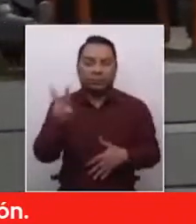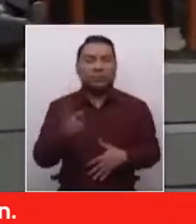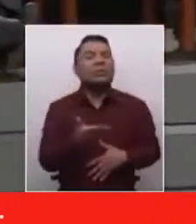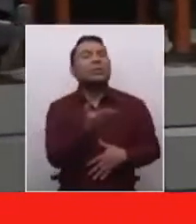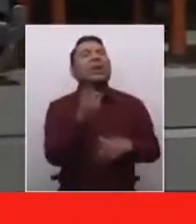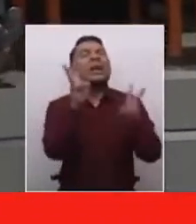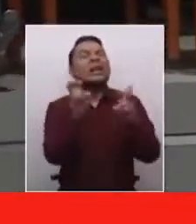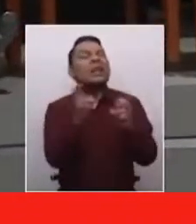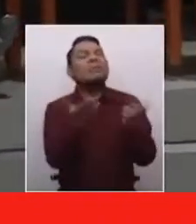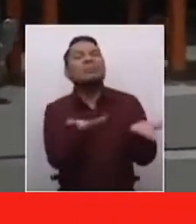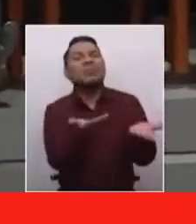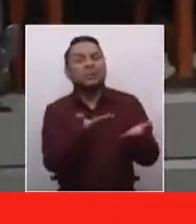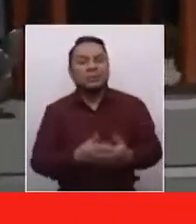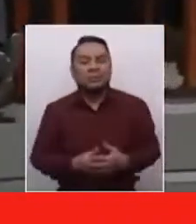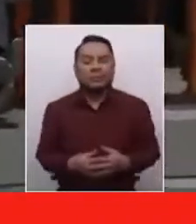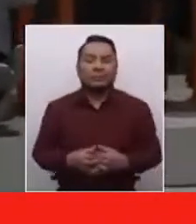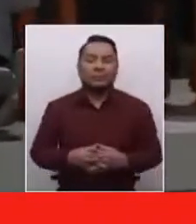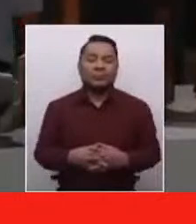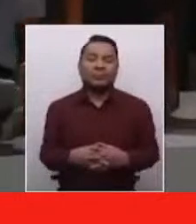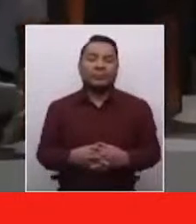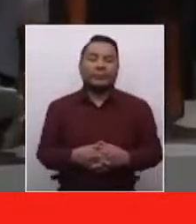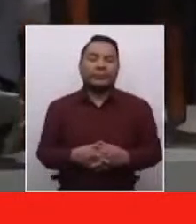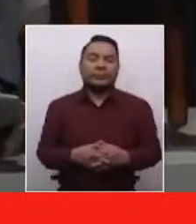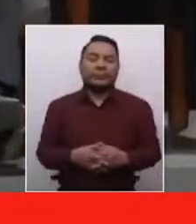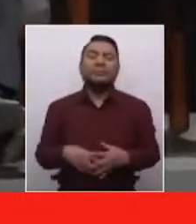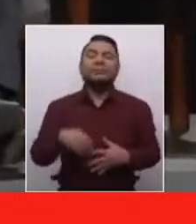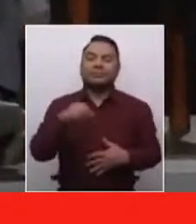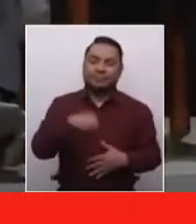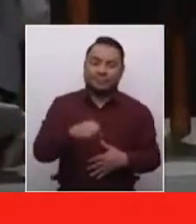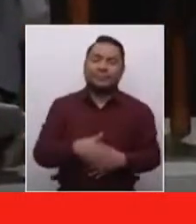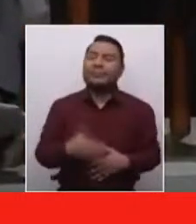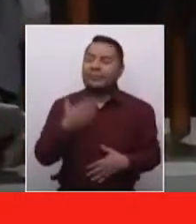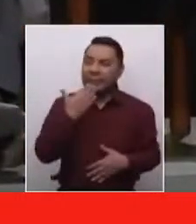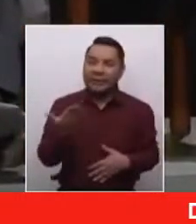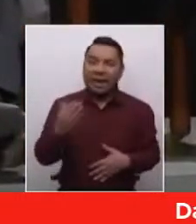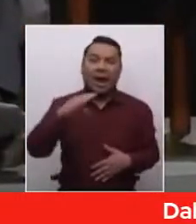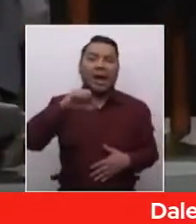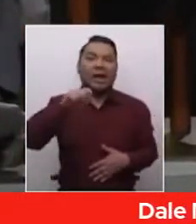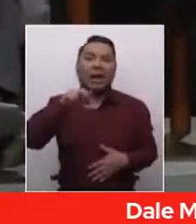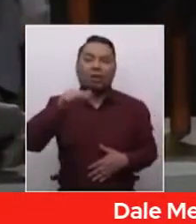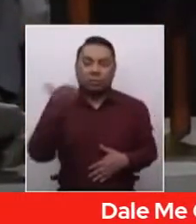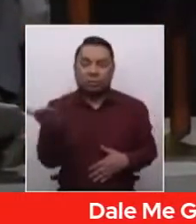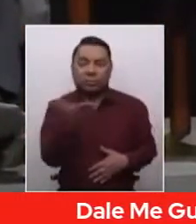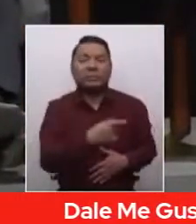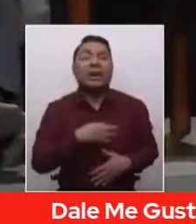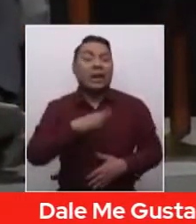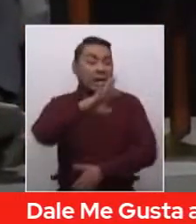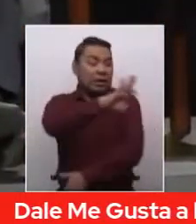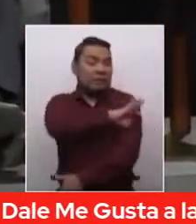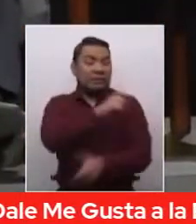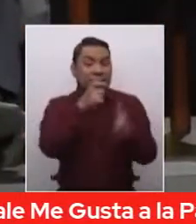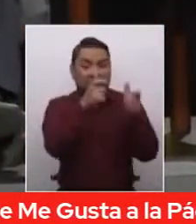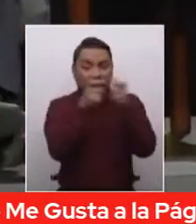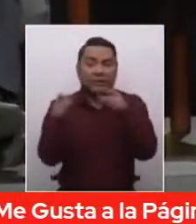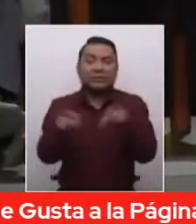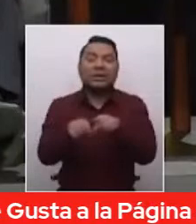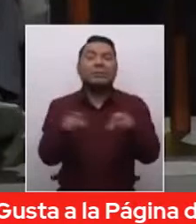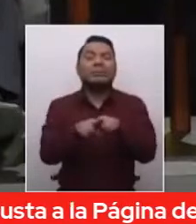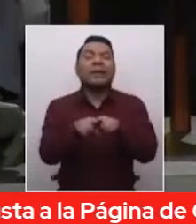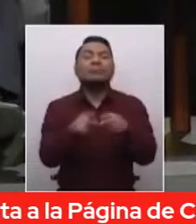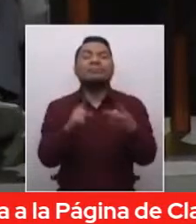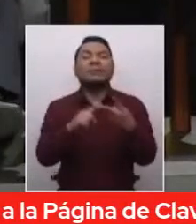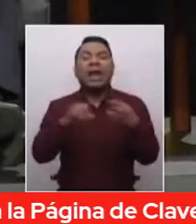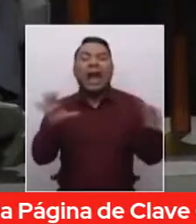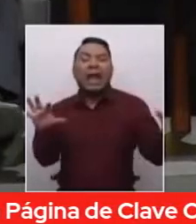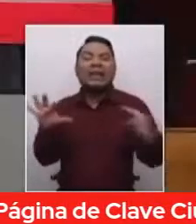¿Cuáles son los temas, candidato? Sí, gracias, Carlos, Josefina. Fiscalización y articulación